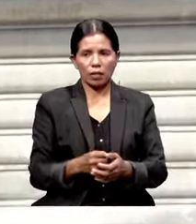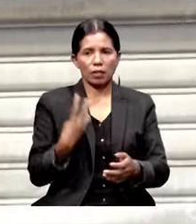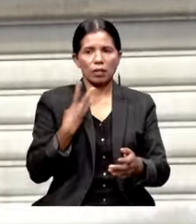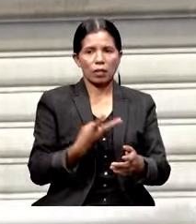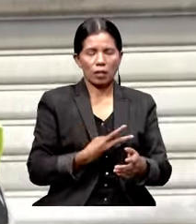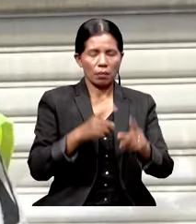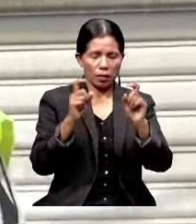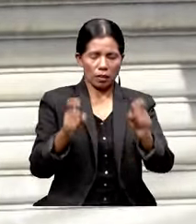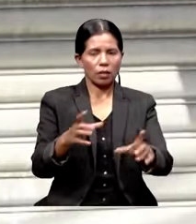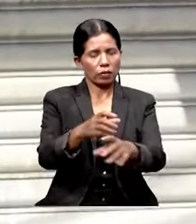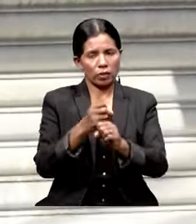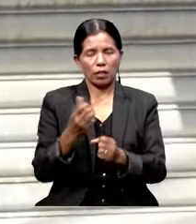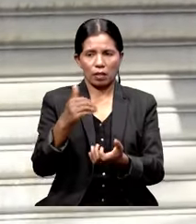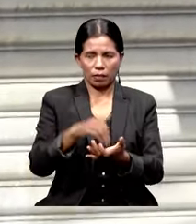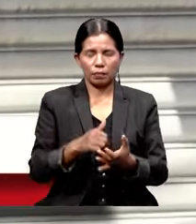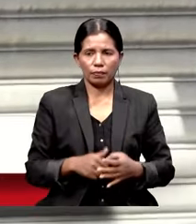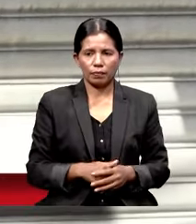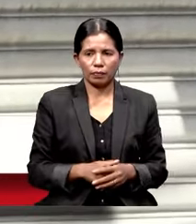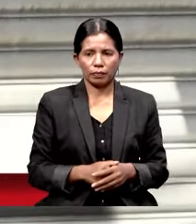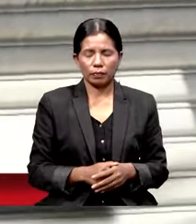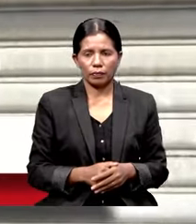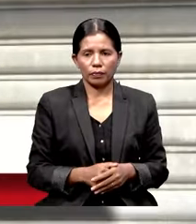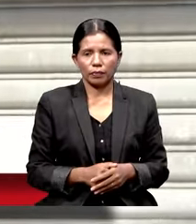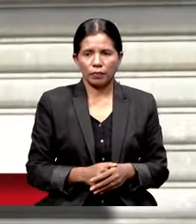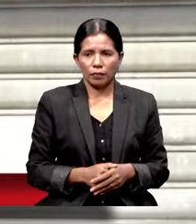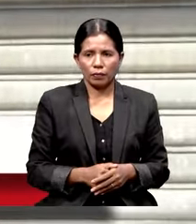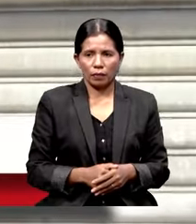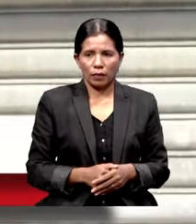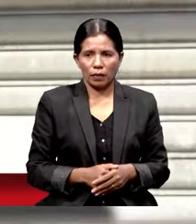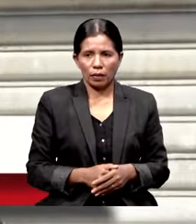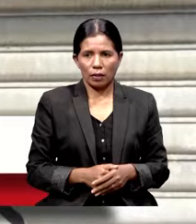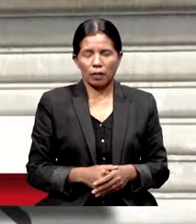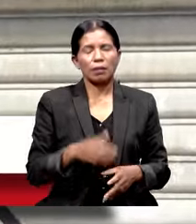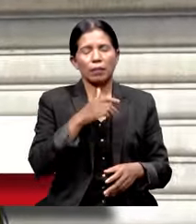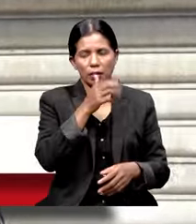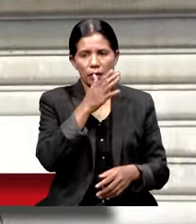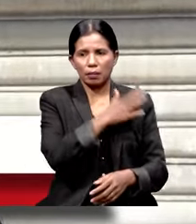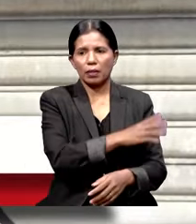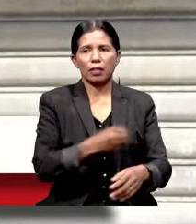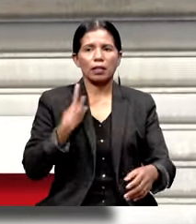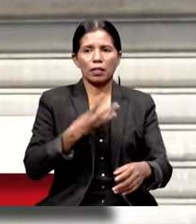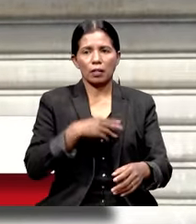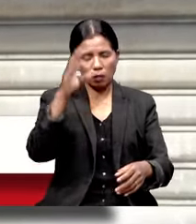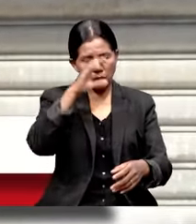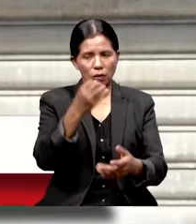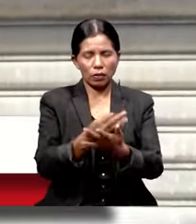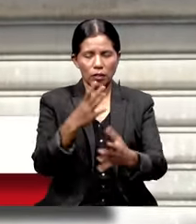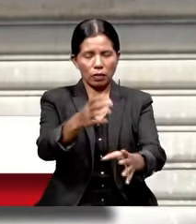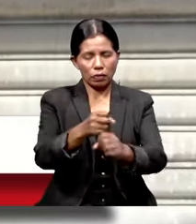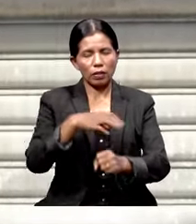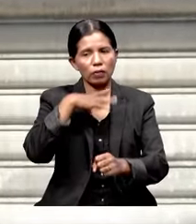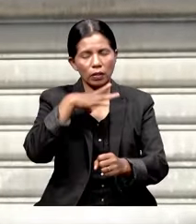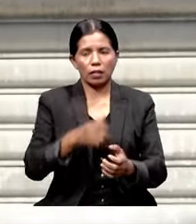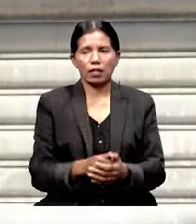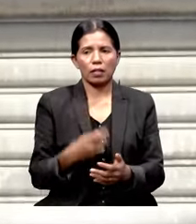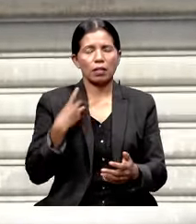koran mengalami sampan. Pois nós passamos e deitamos na tamba e tava cara com coça na itara o quê? Pelo dois nós